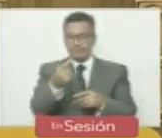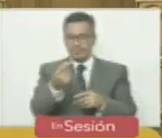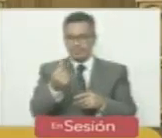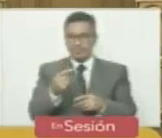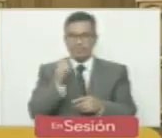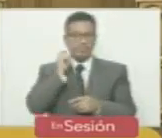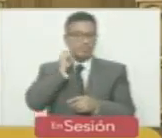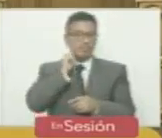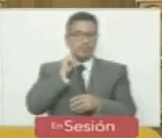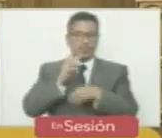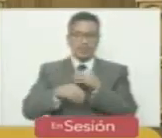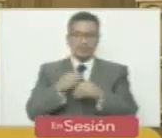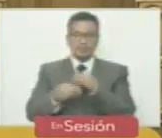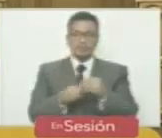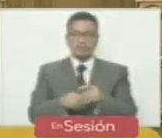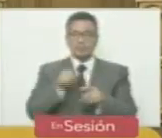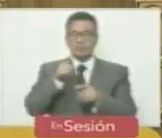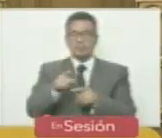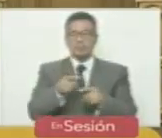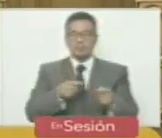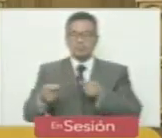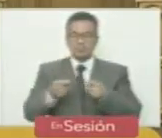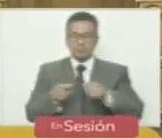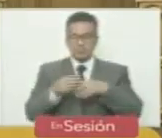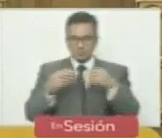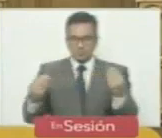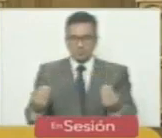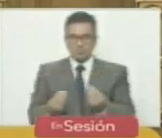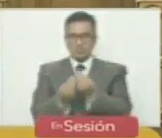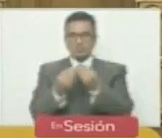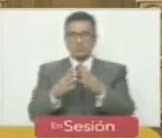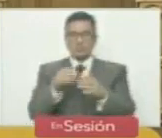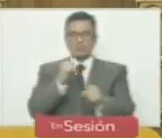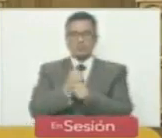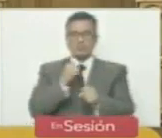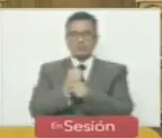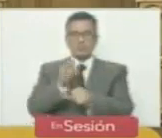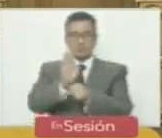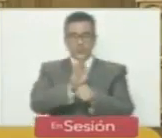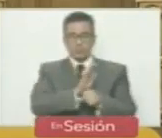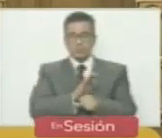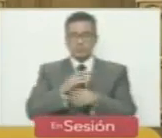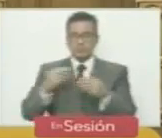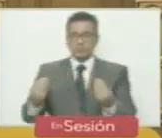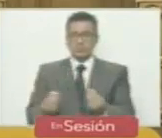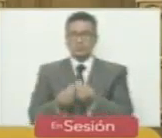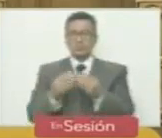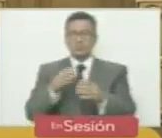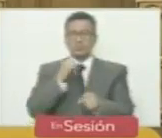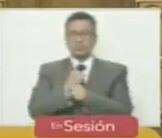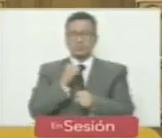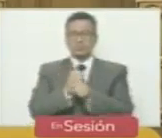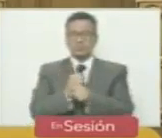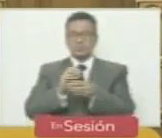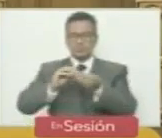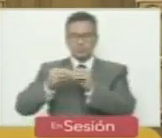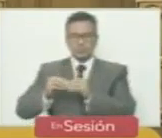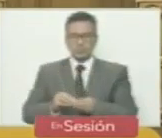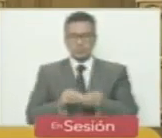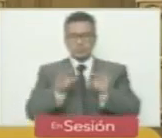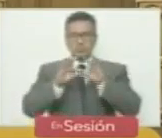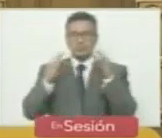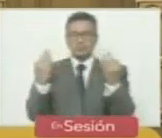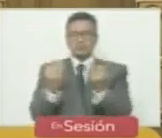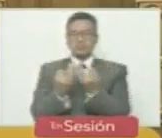que realizan esta actividad junto con sus labores de cuido, junto con las labores del mantenimiento de la